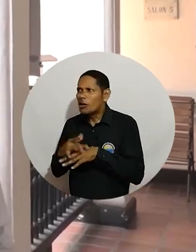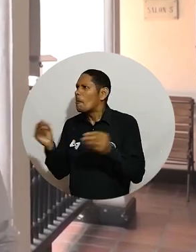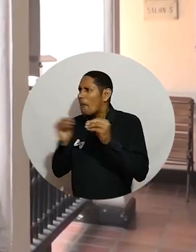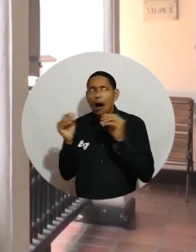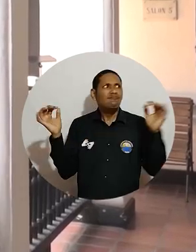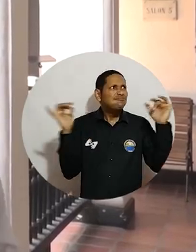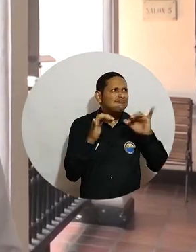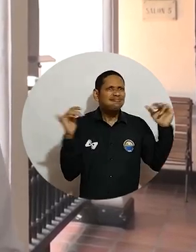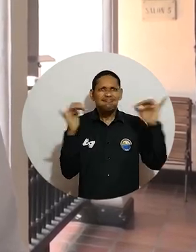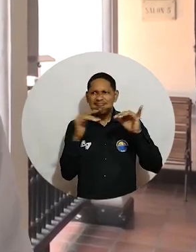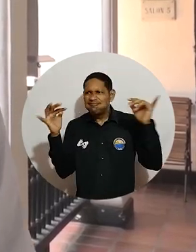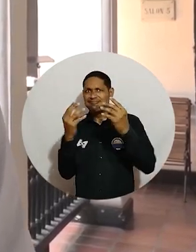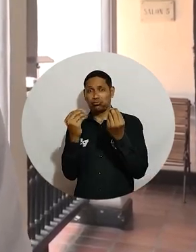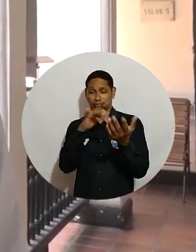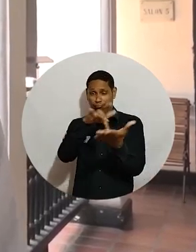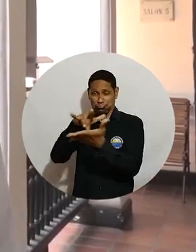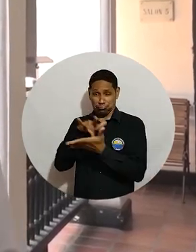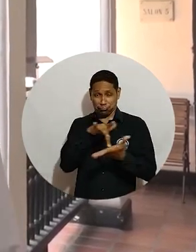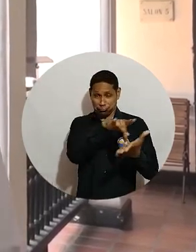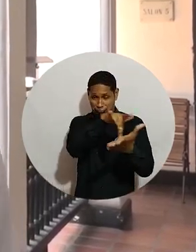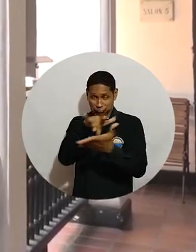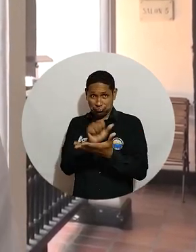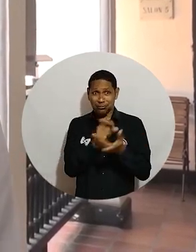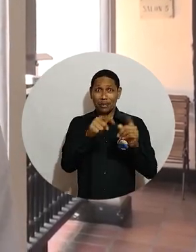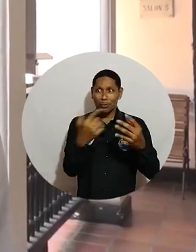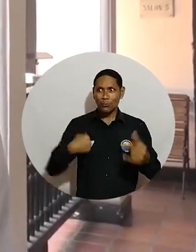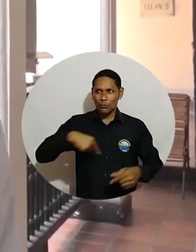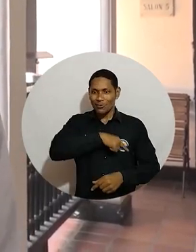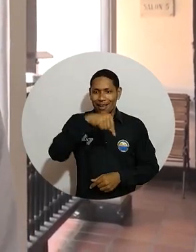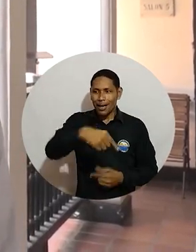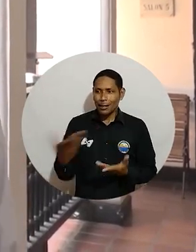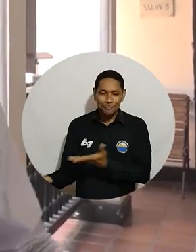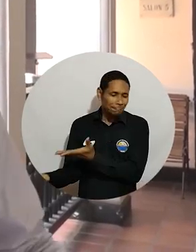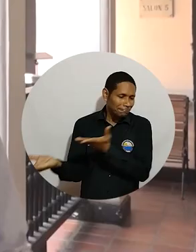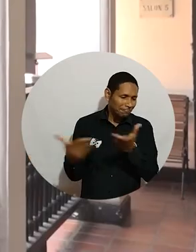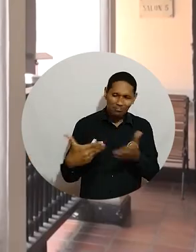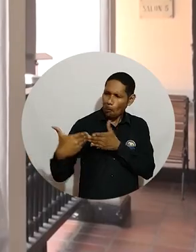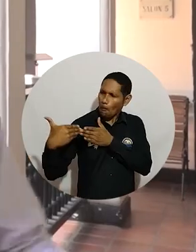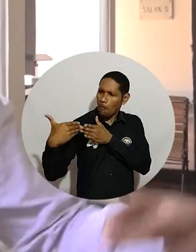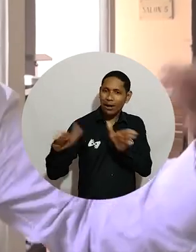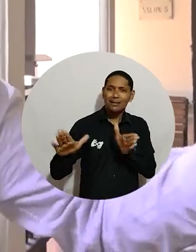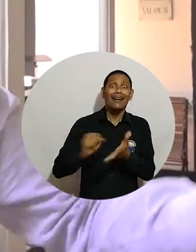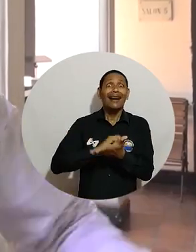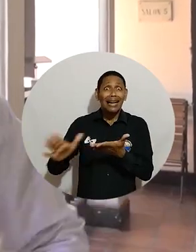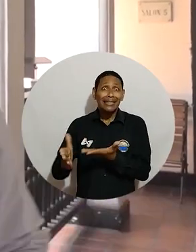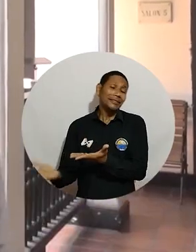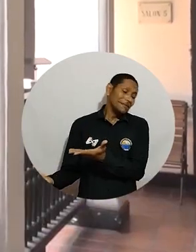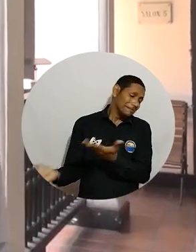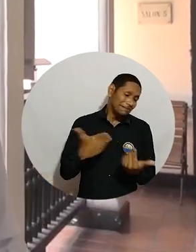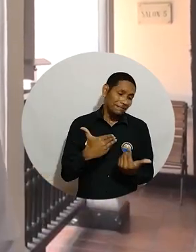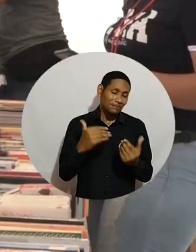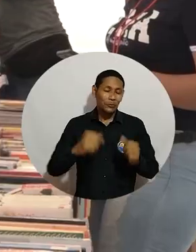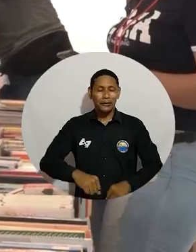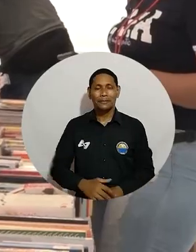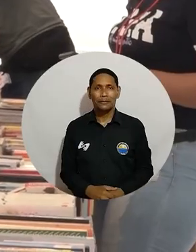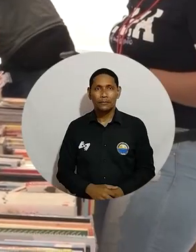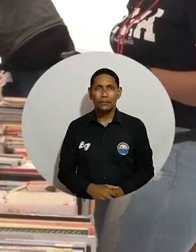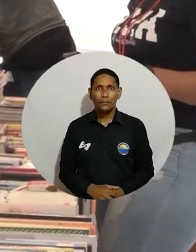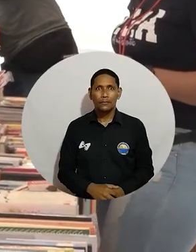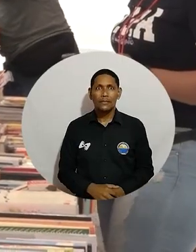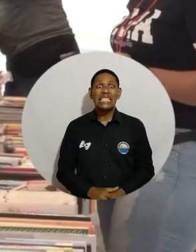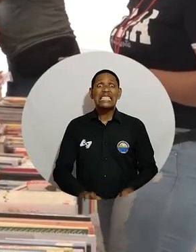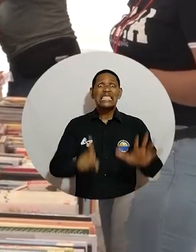motivados a que todo este personal pueda asistir, y lógicamente estamos aquí con las puertas abiertas, es totalmente gratuito.